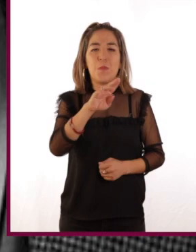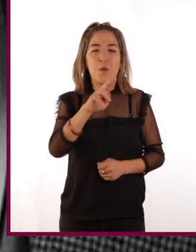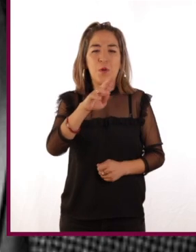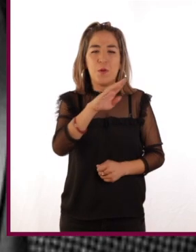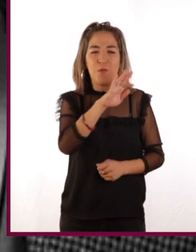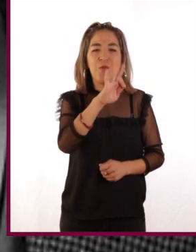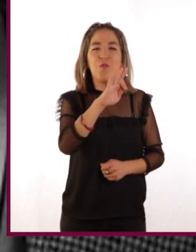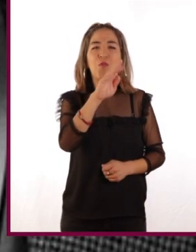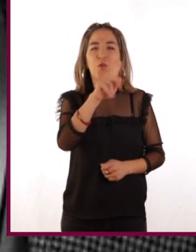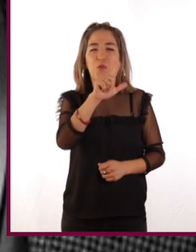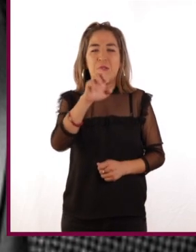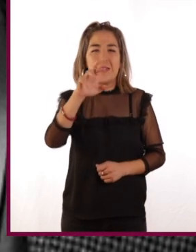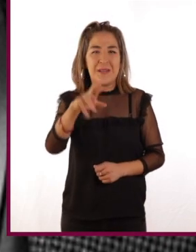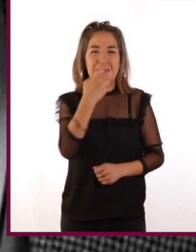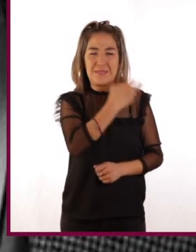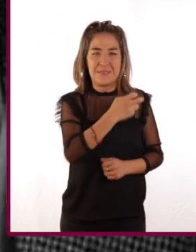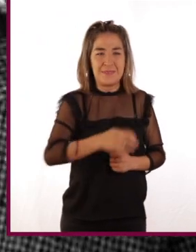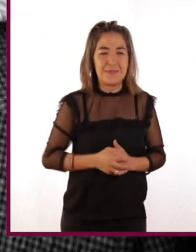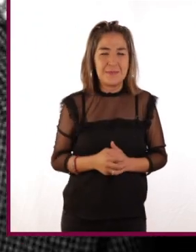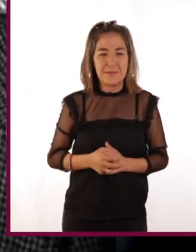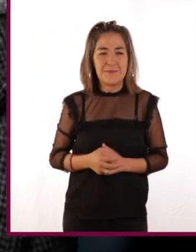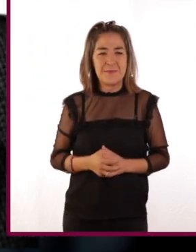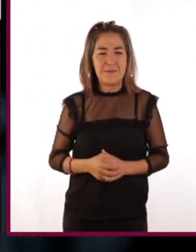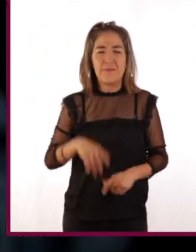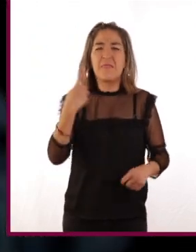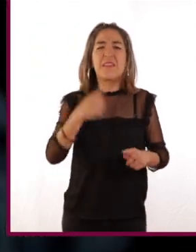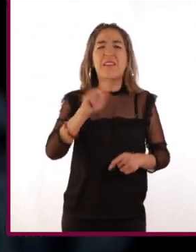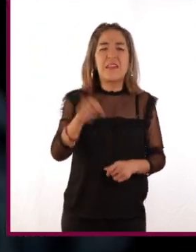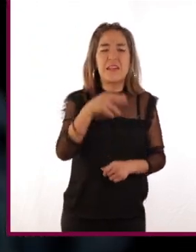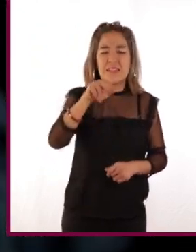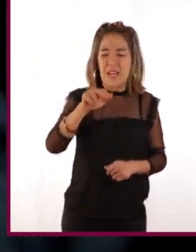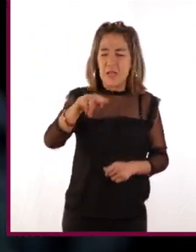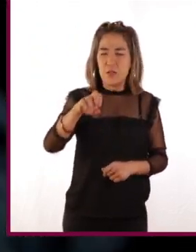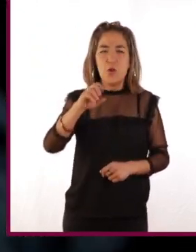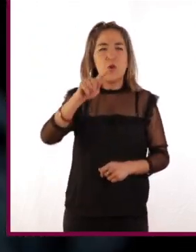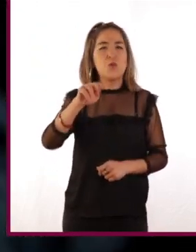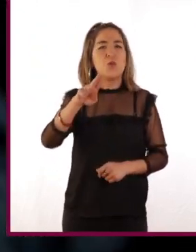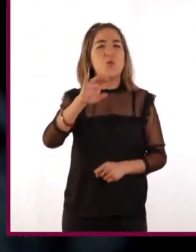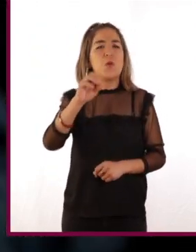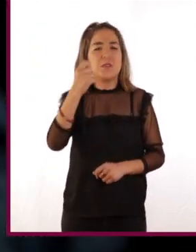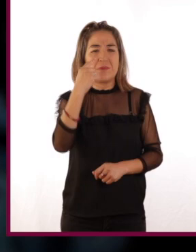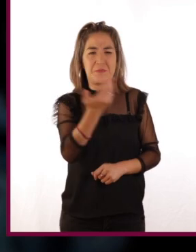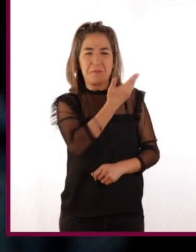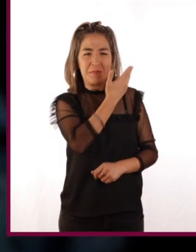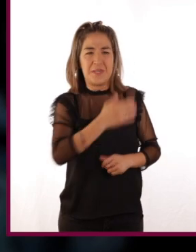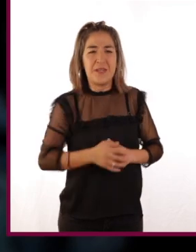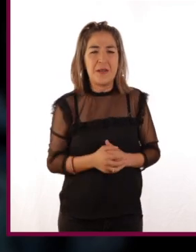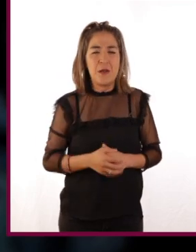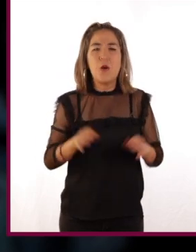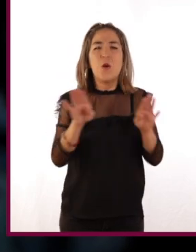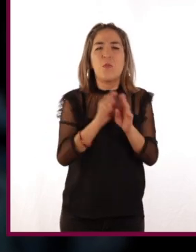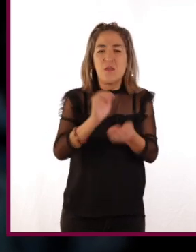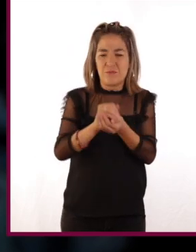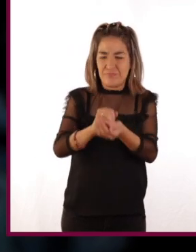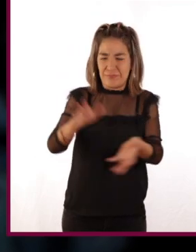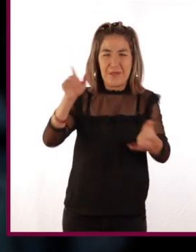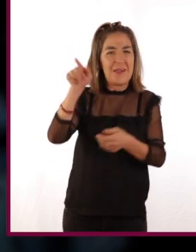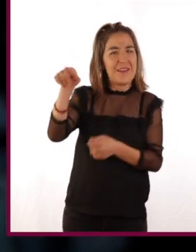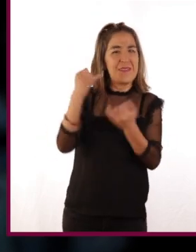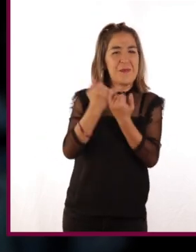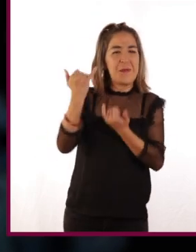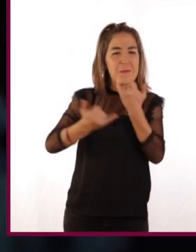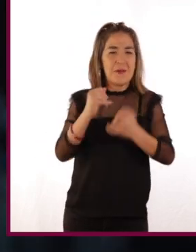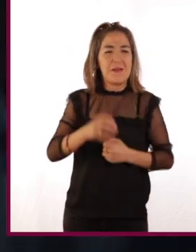arquitecto Buckminster Fuller, mejor conocido como Bucky? ¿Qué son los nanotubos y por qué se relacionan con los dados